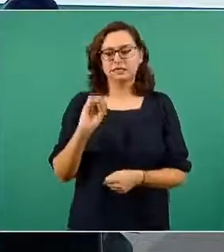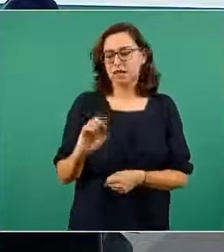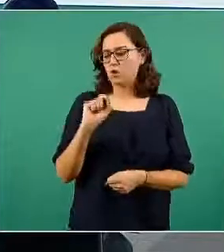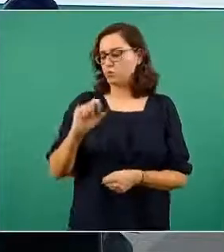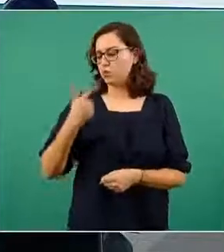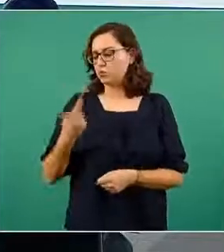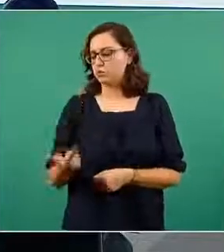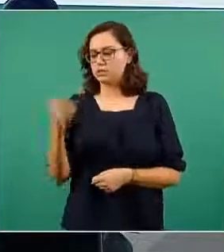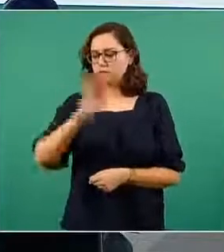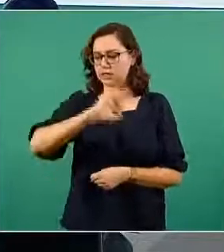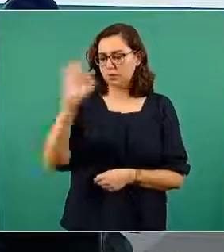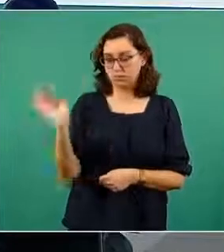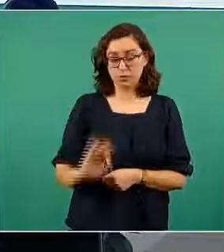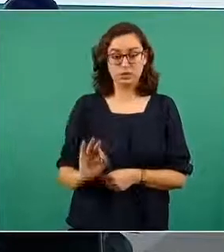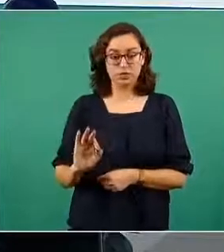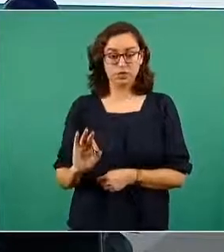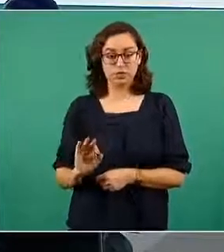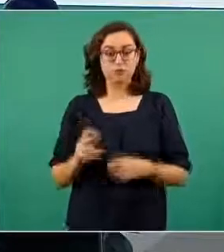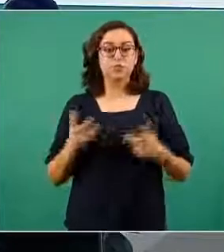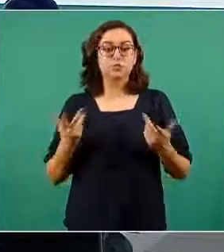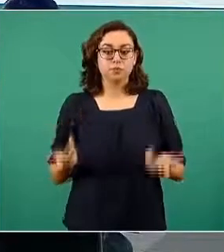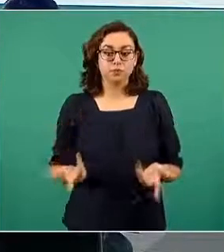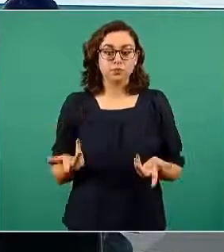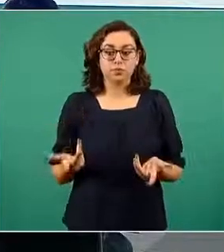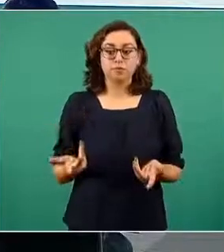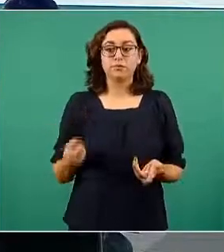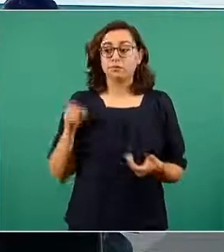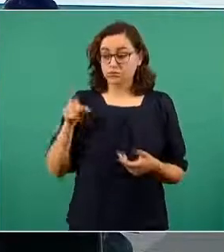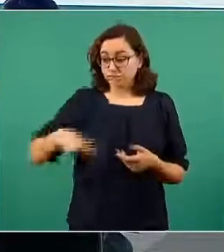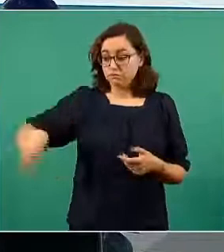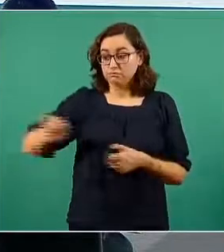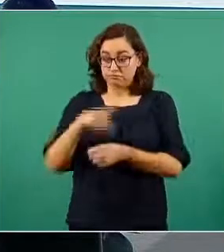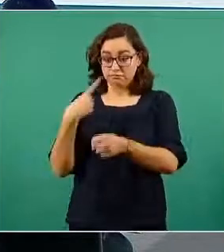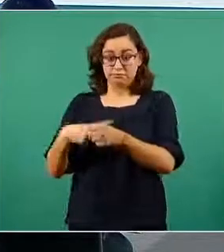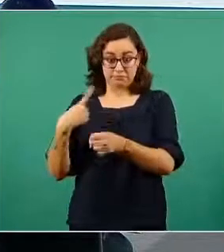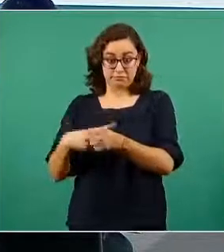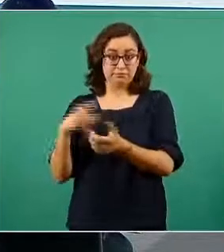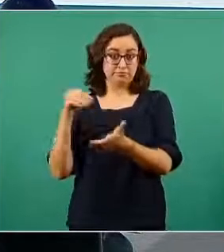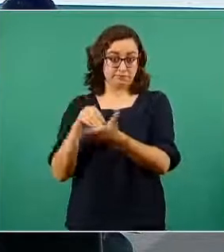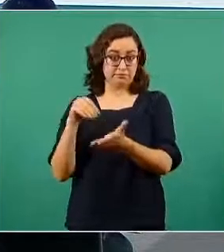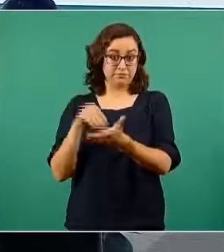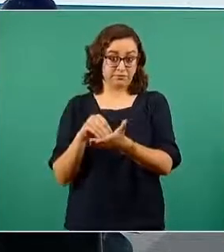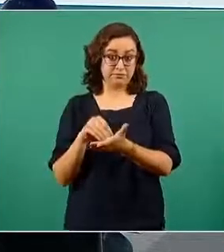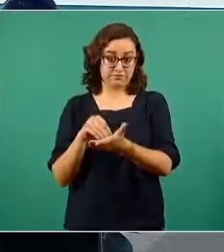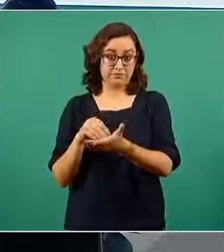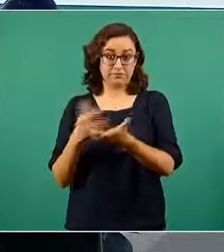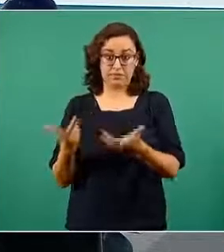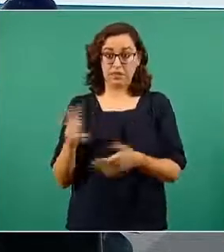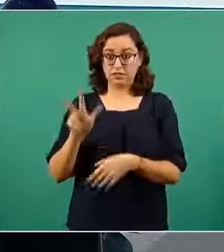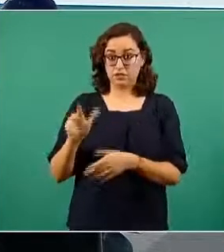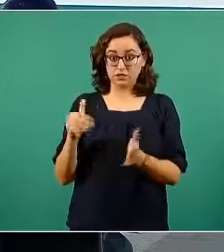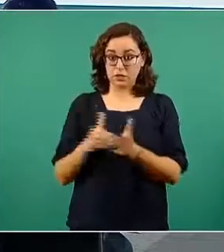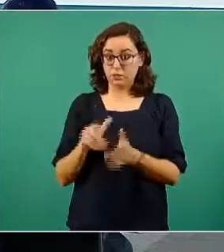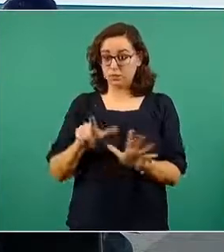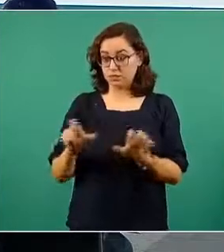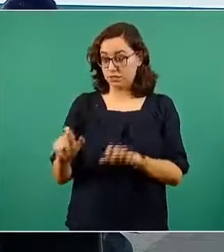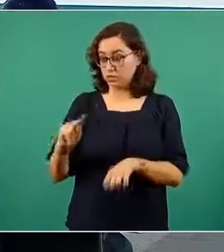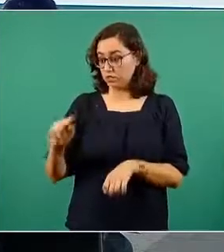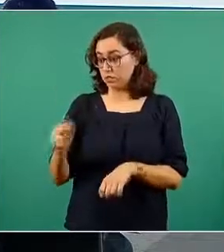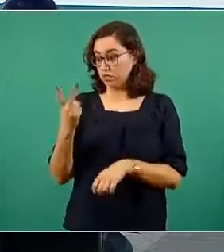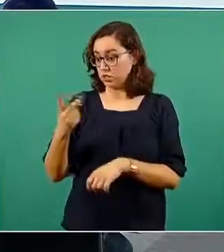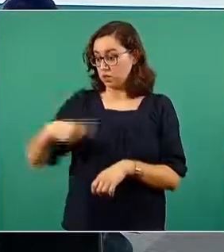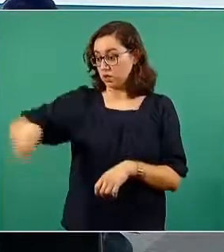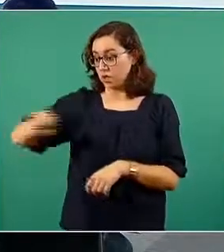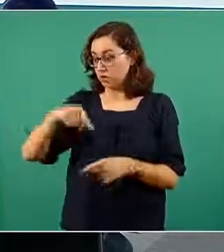0.7% en las últimas semanas, y dado que esto representa la epidemia activa, es decir, es la proporción justo de personas que desarrollaron signos